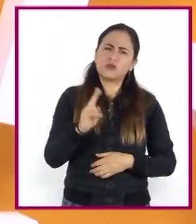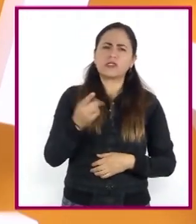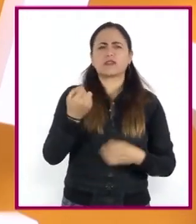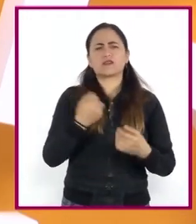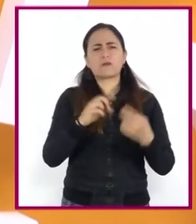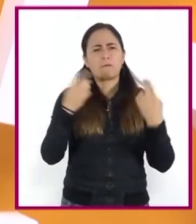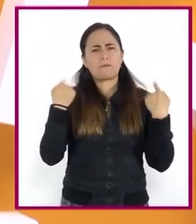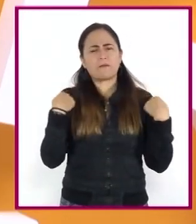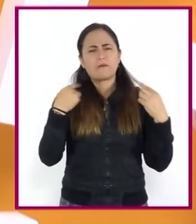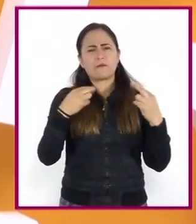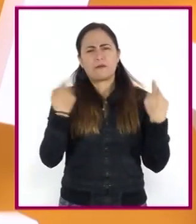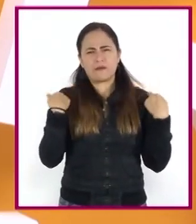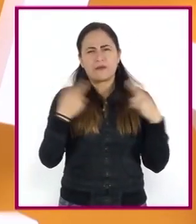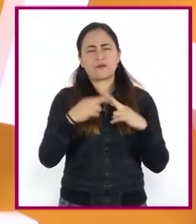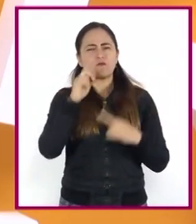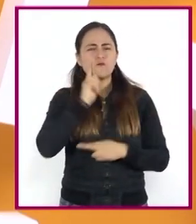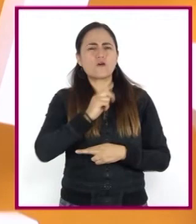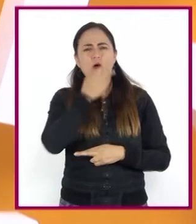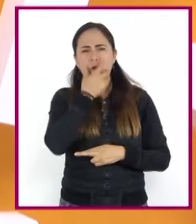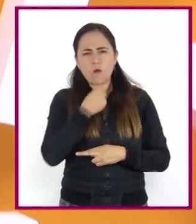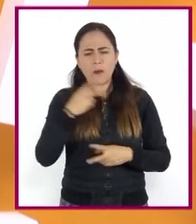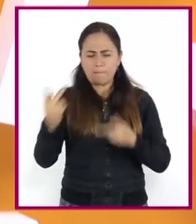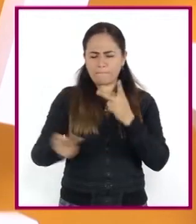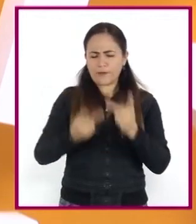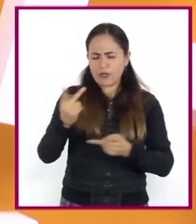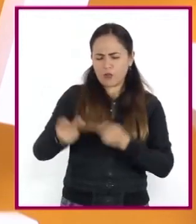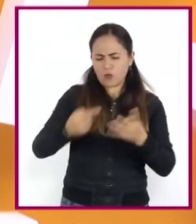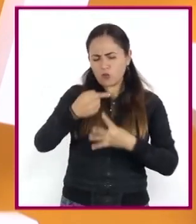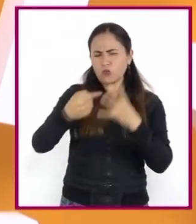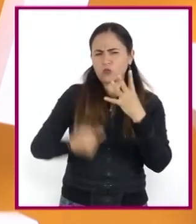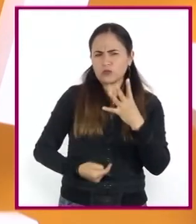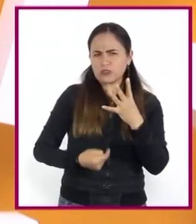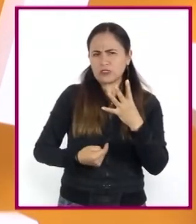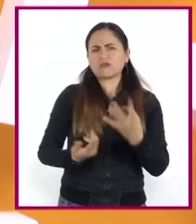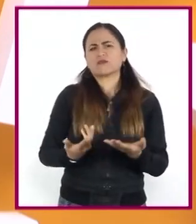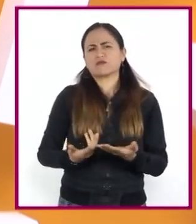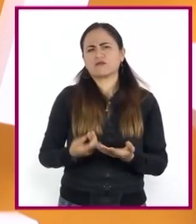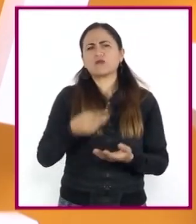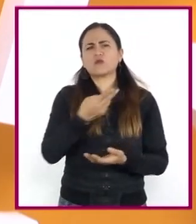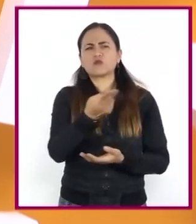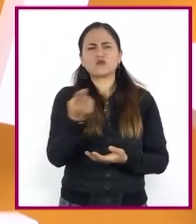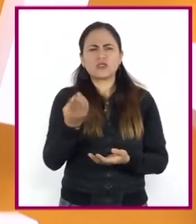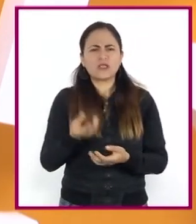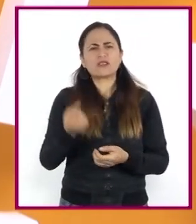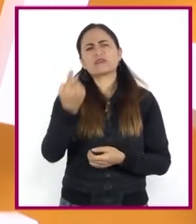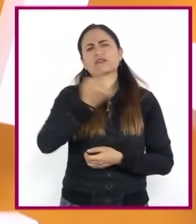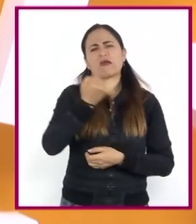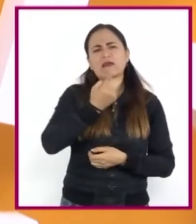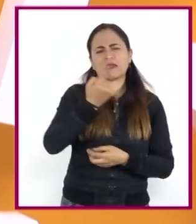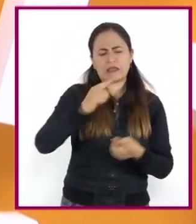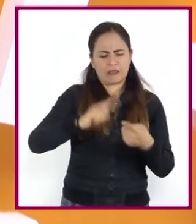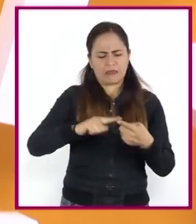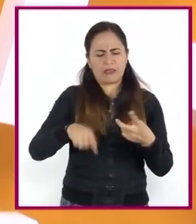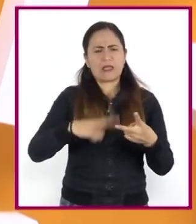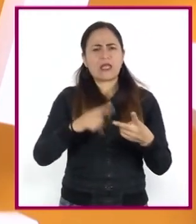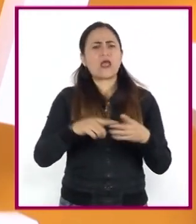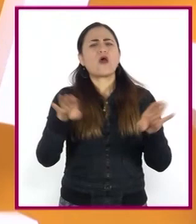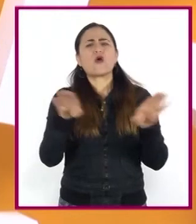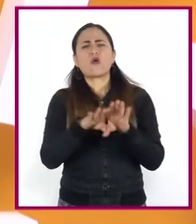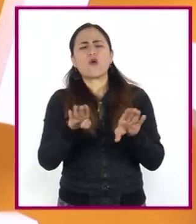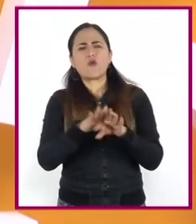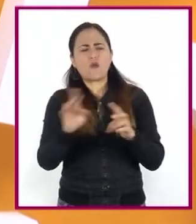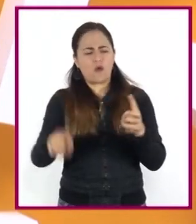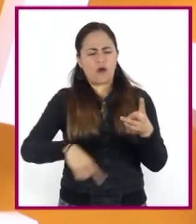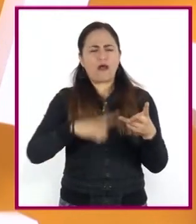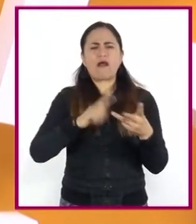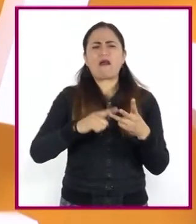los maestros en la elaboración de las preguntas de la encuesta, ¿qué, cómo y a quién